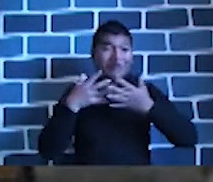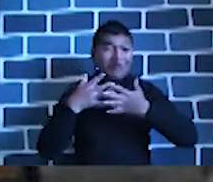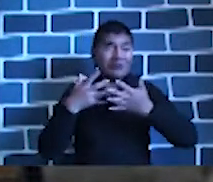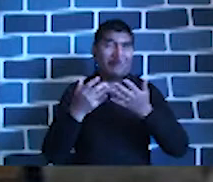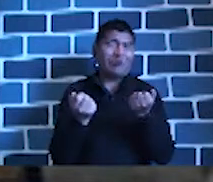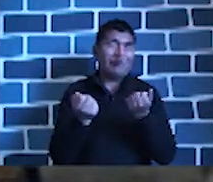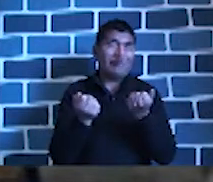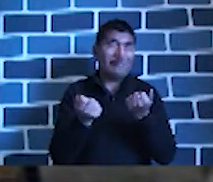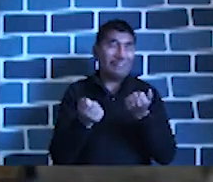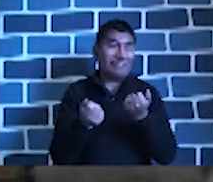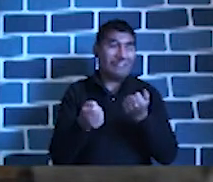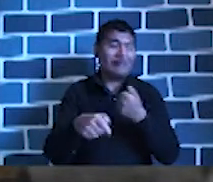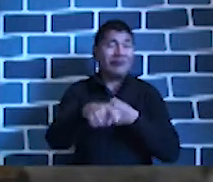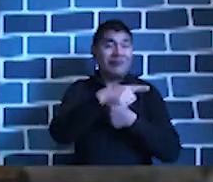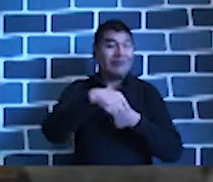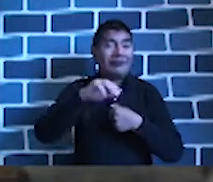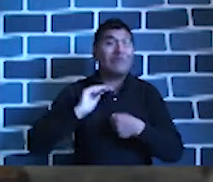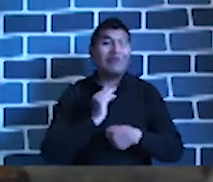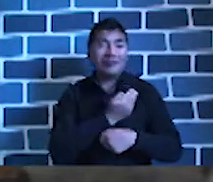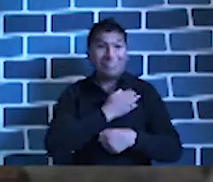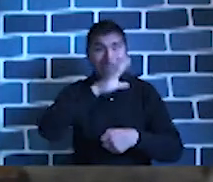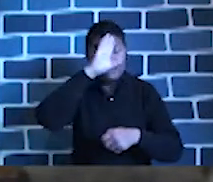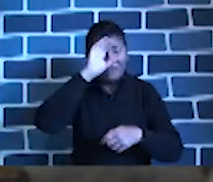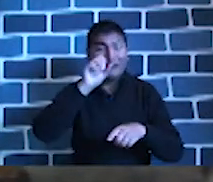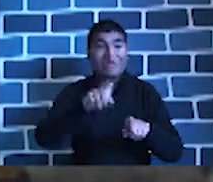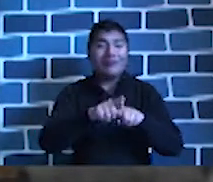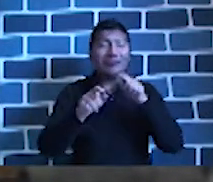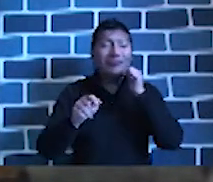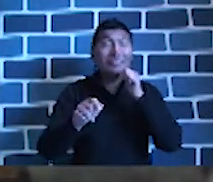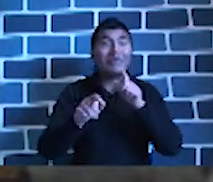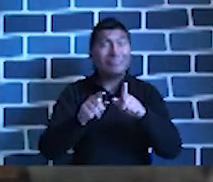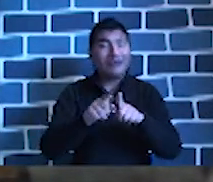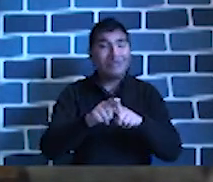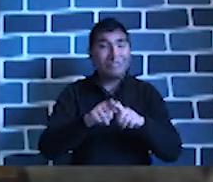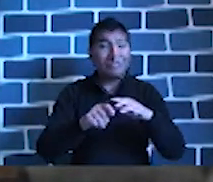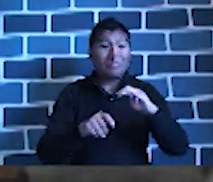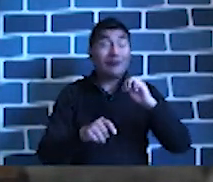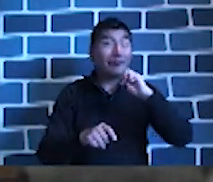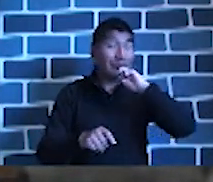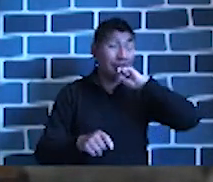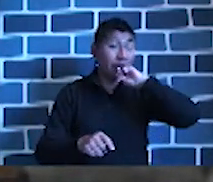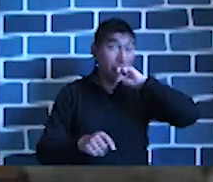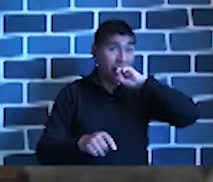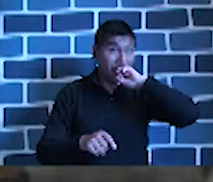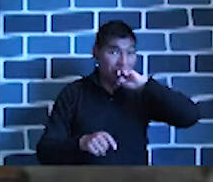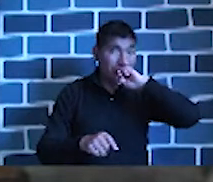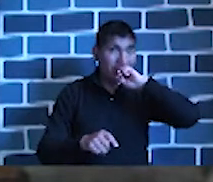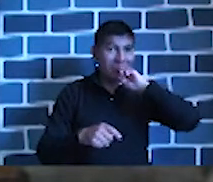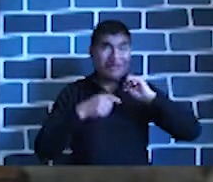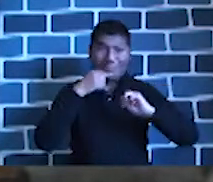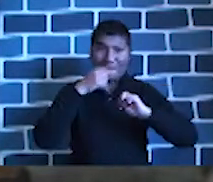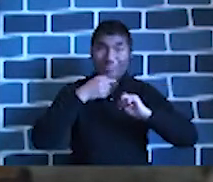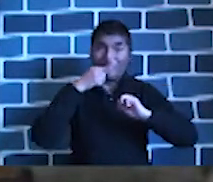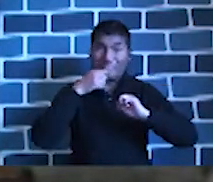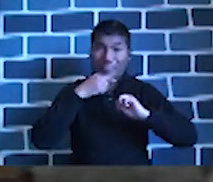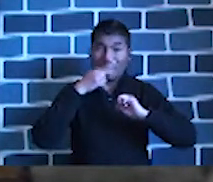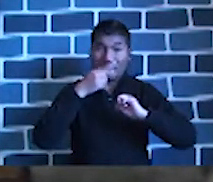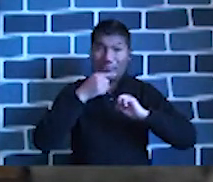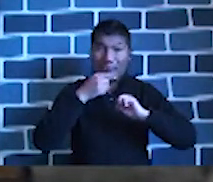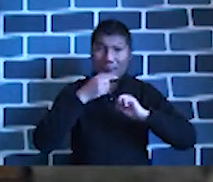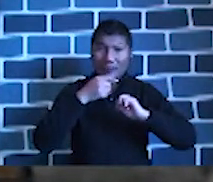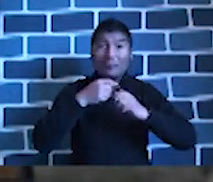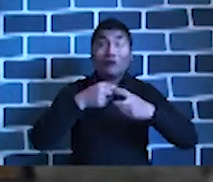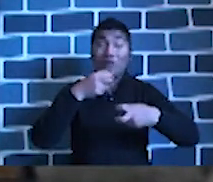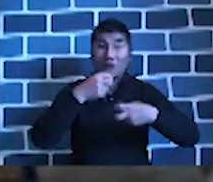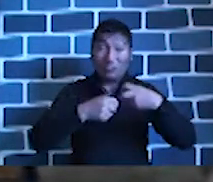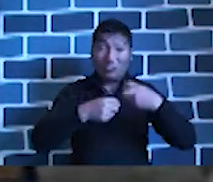miedo hacia estos nuestros hermanos. Nos dice el Papa Francisco, justamente en su mensaje: